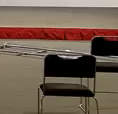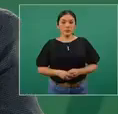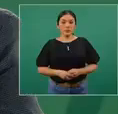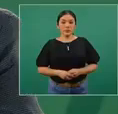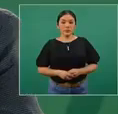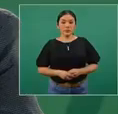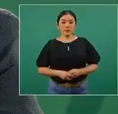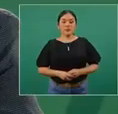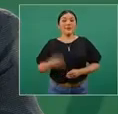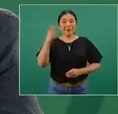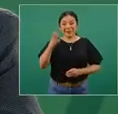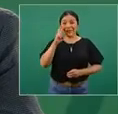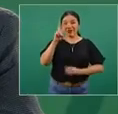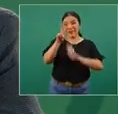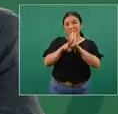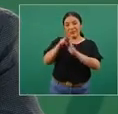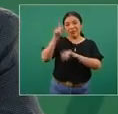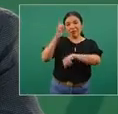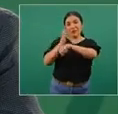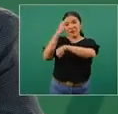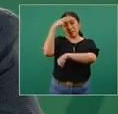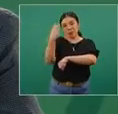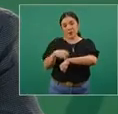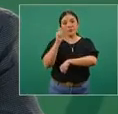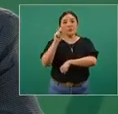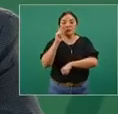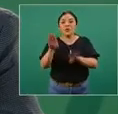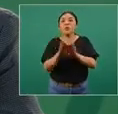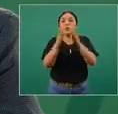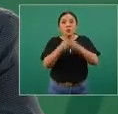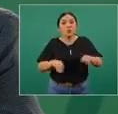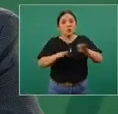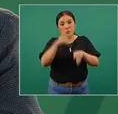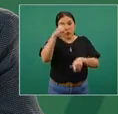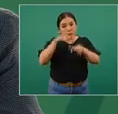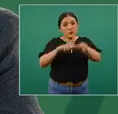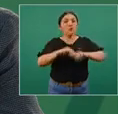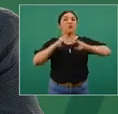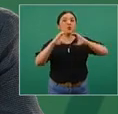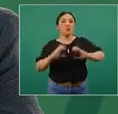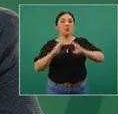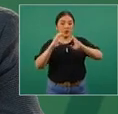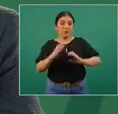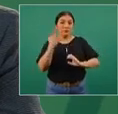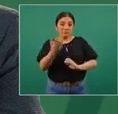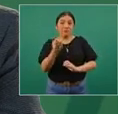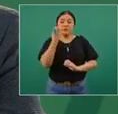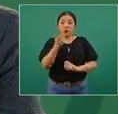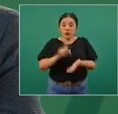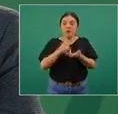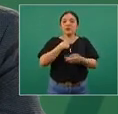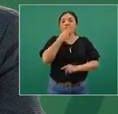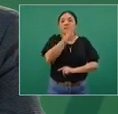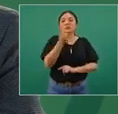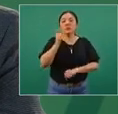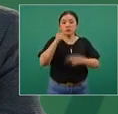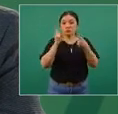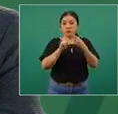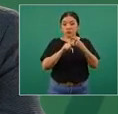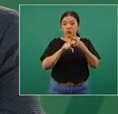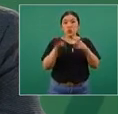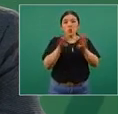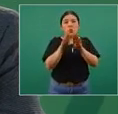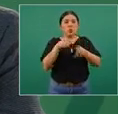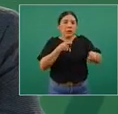es importante volver a insistir en que, uno, las medidas que nosotros